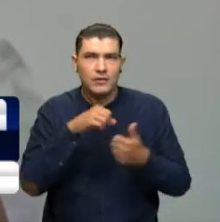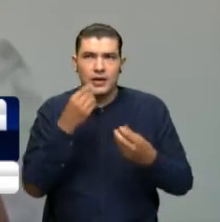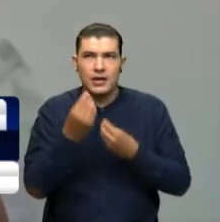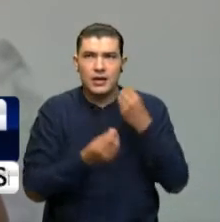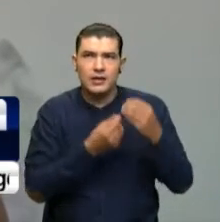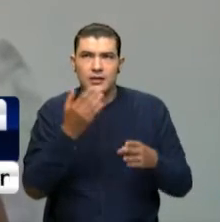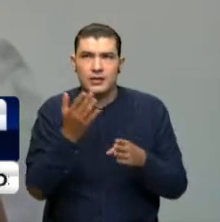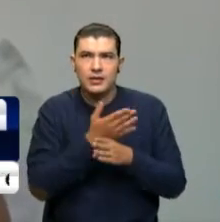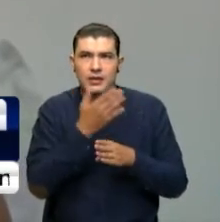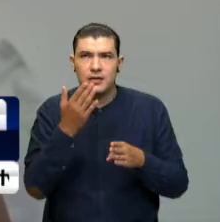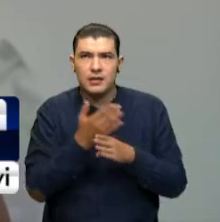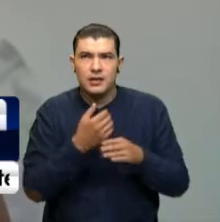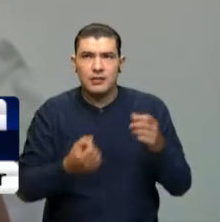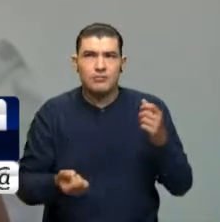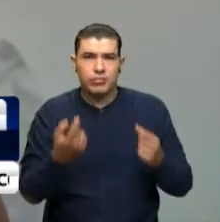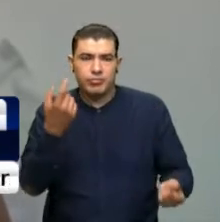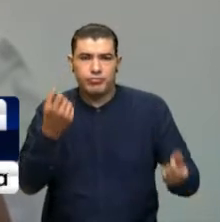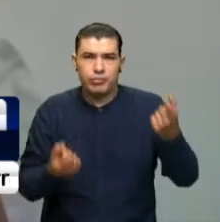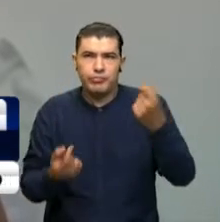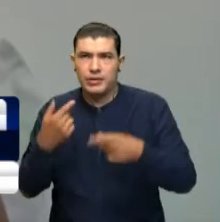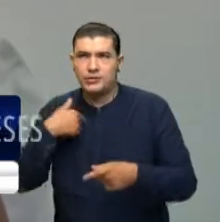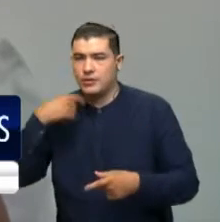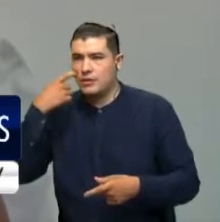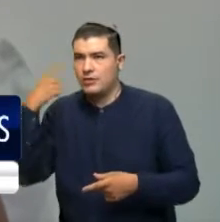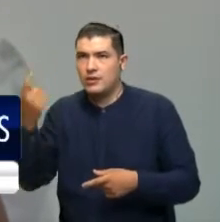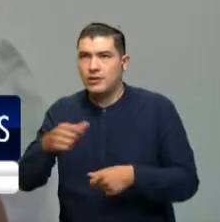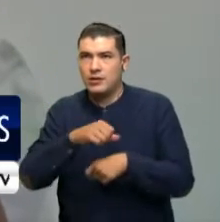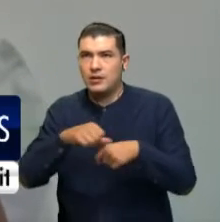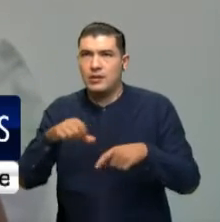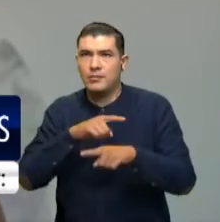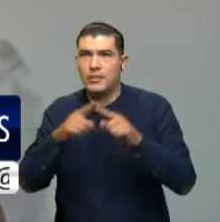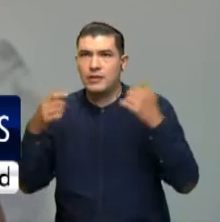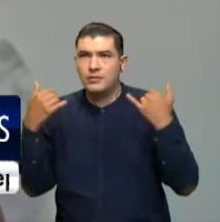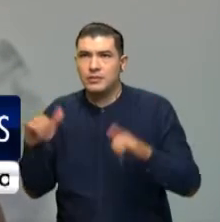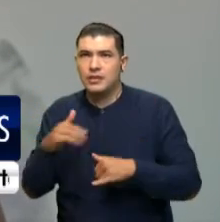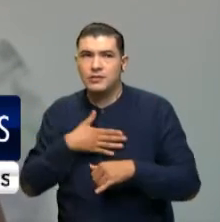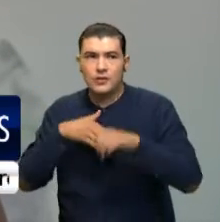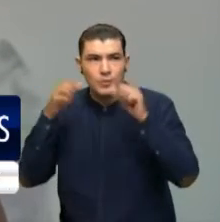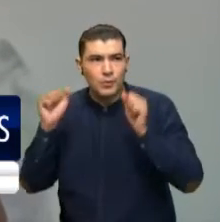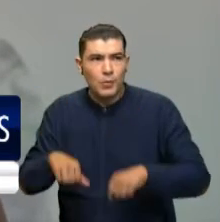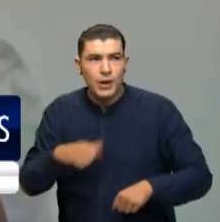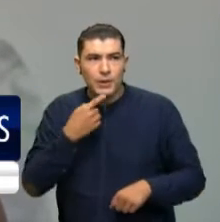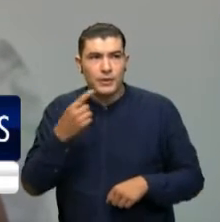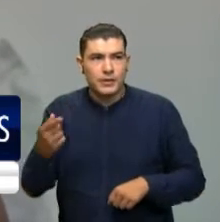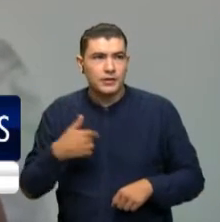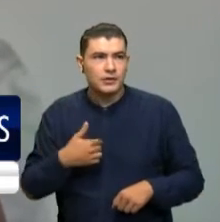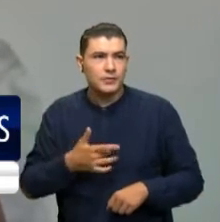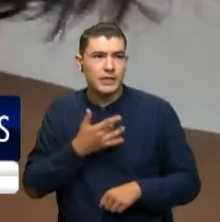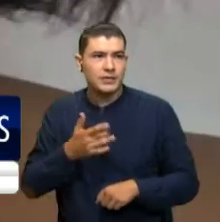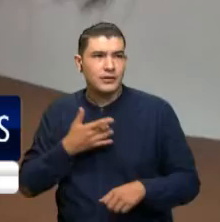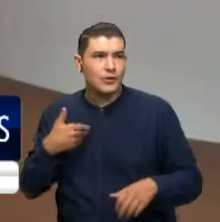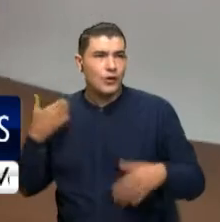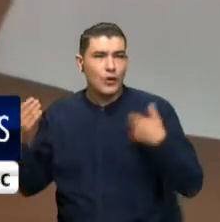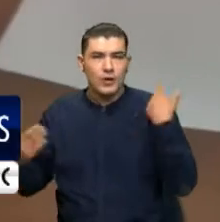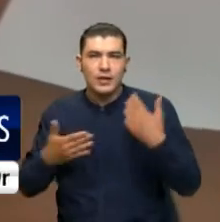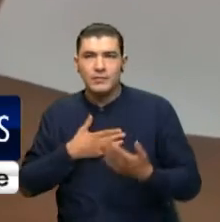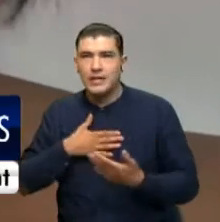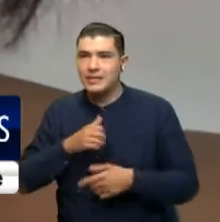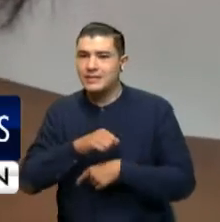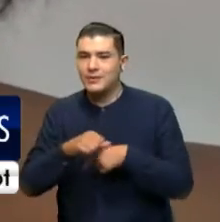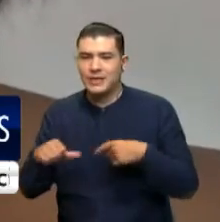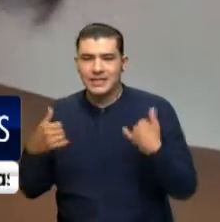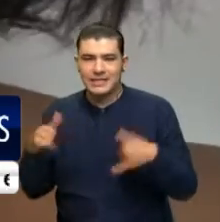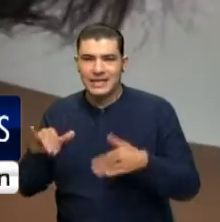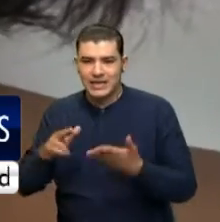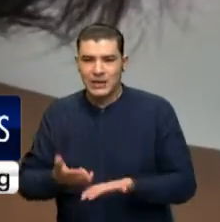problemas que resultaron por estar buscando la cirugía ya por fin puedo decir que ya me siento contenta me hacen la cirugía la